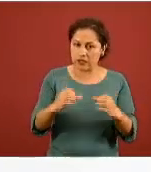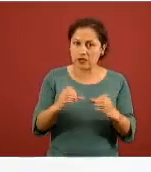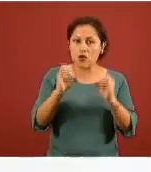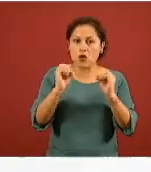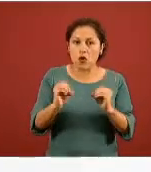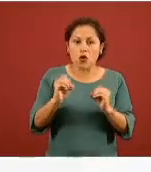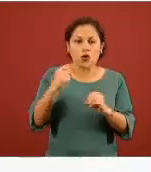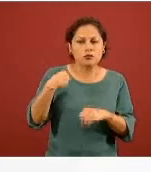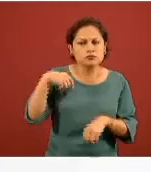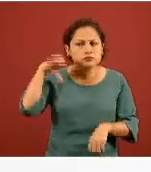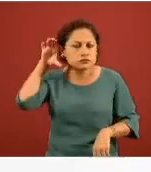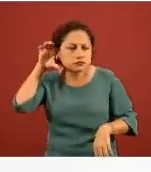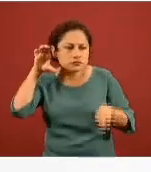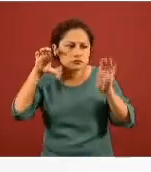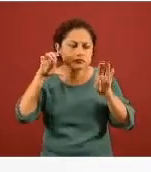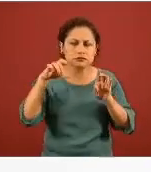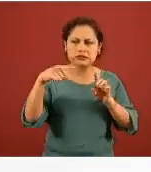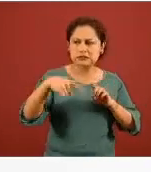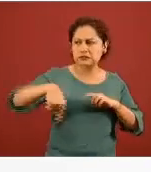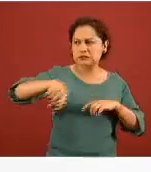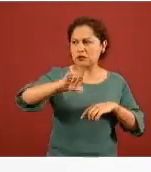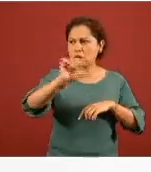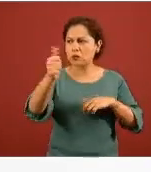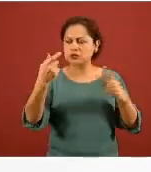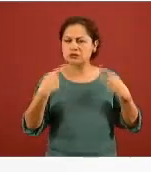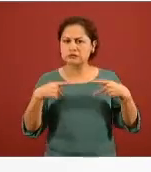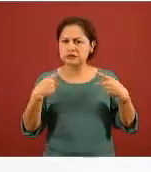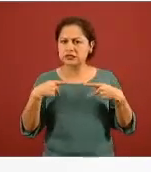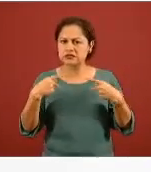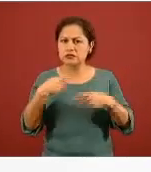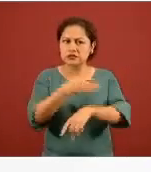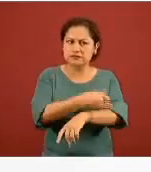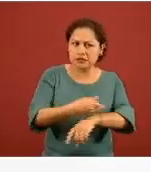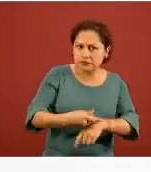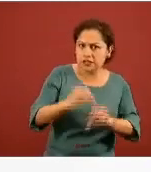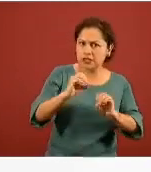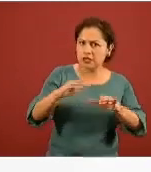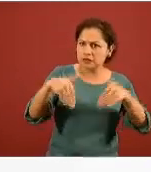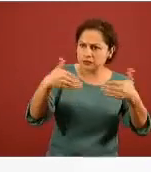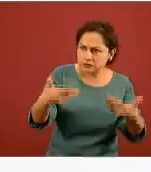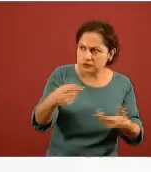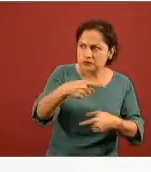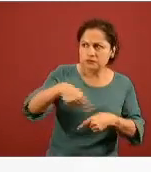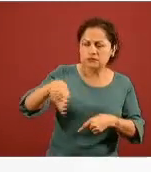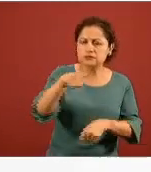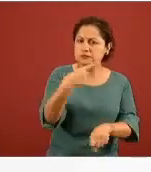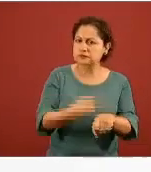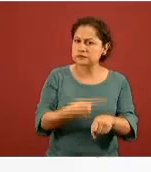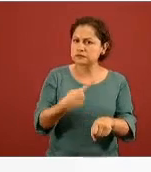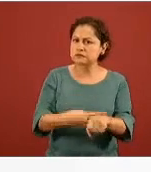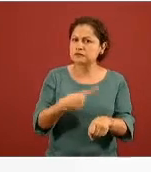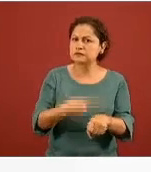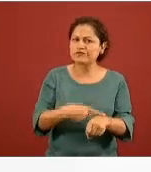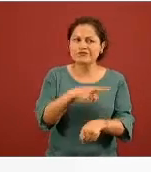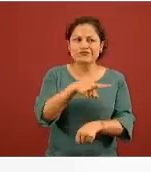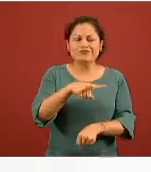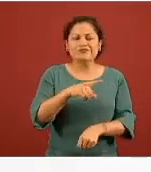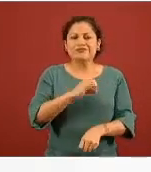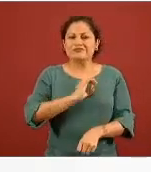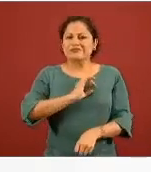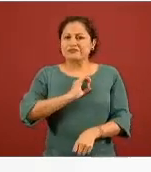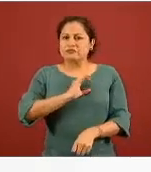alguien cercano a ti puede tenerlo, aquí la recomendación entonces es utilizar la línea COVID, que ya se